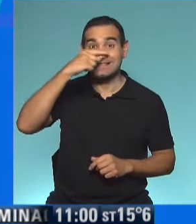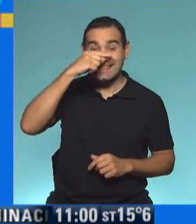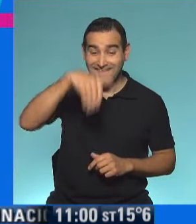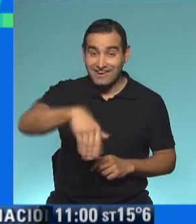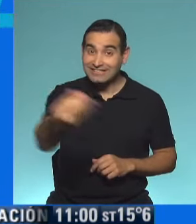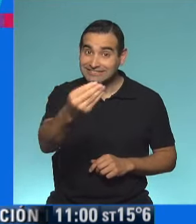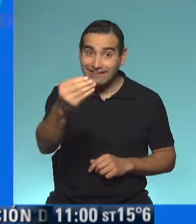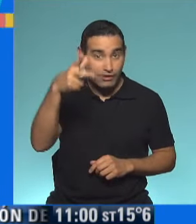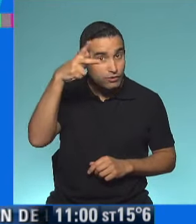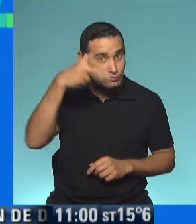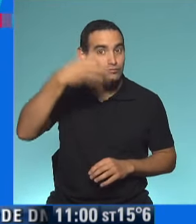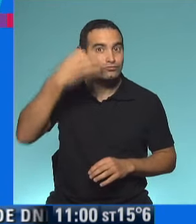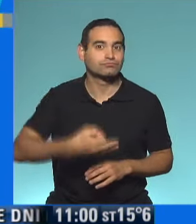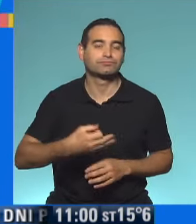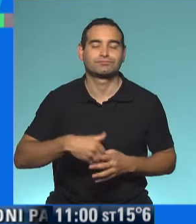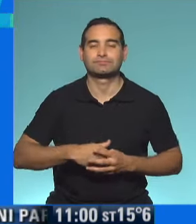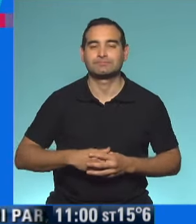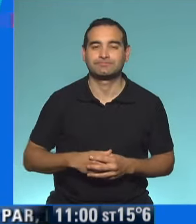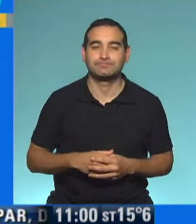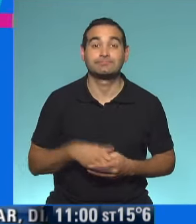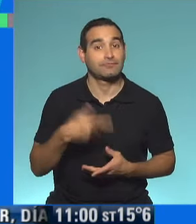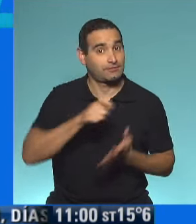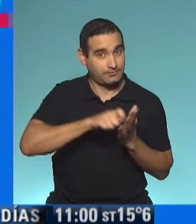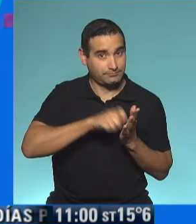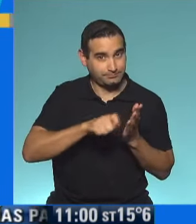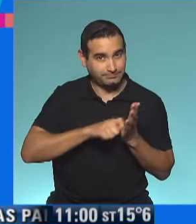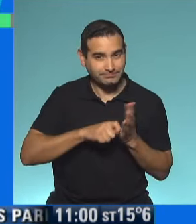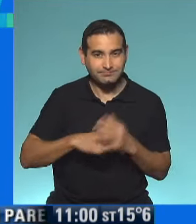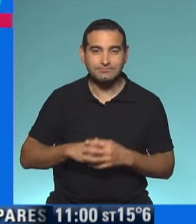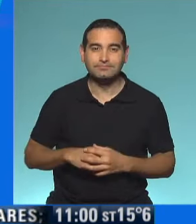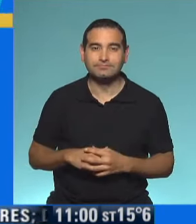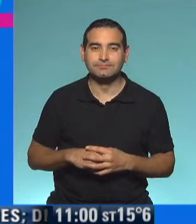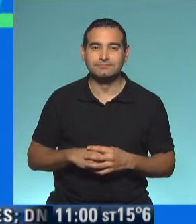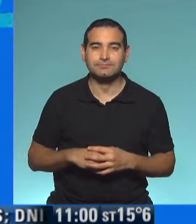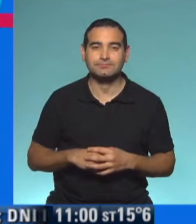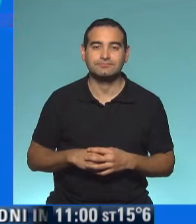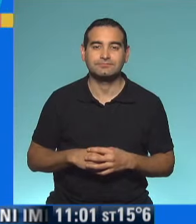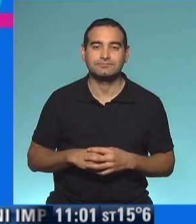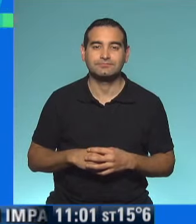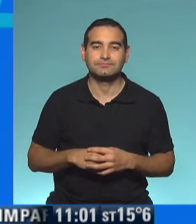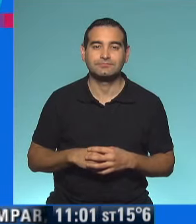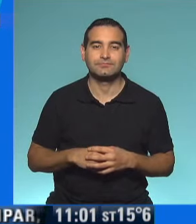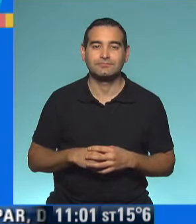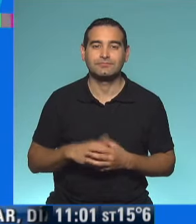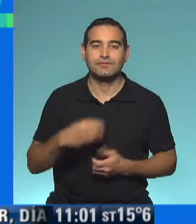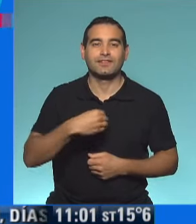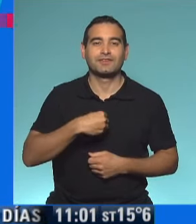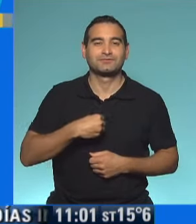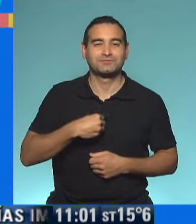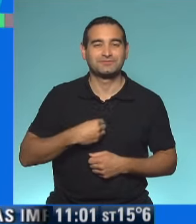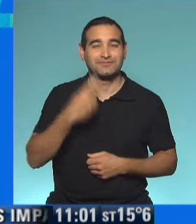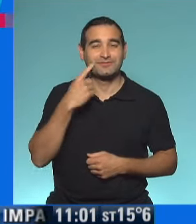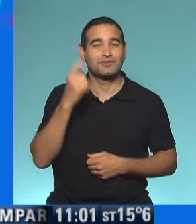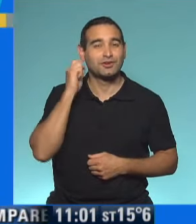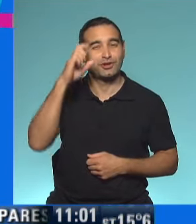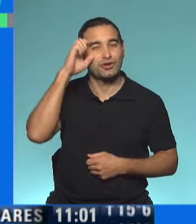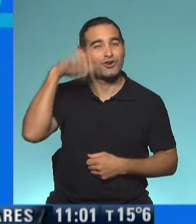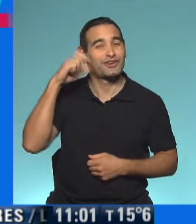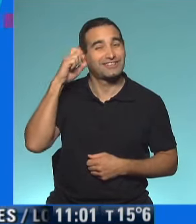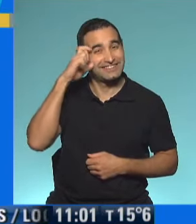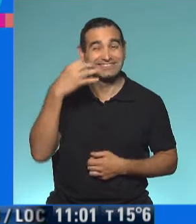sábado 8. Ay, lo anotamos en el calendario. Bien, hay que anotarlo entonces. Dice Fan Club de Shorts, decía. Ay, no lo vi.